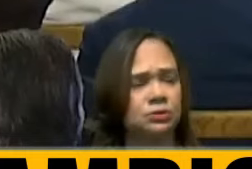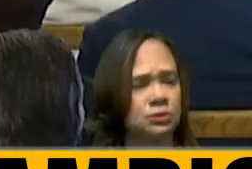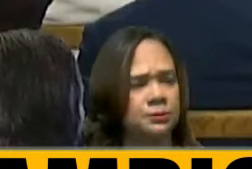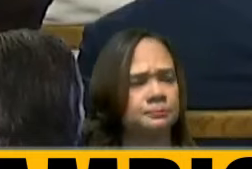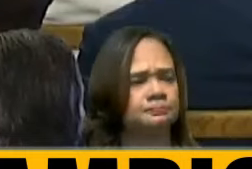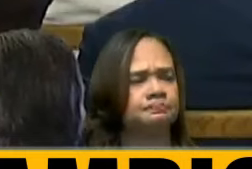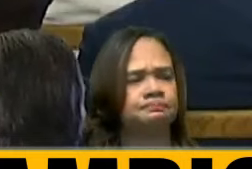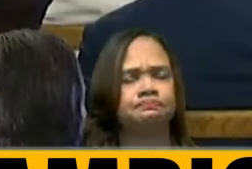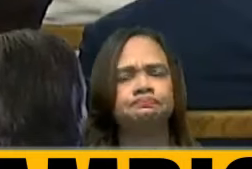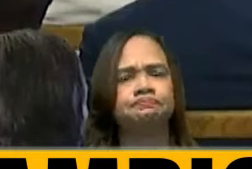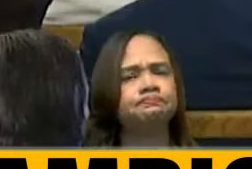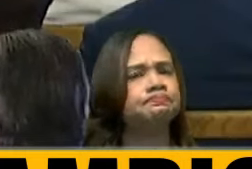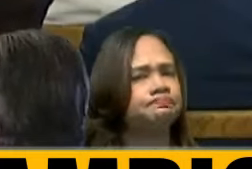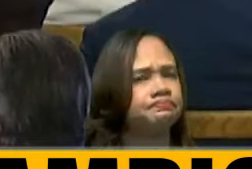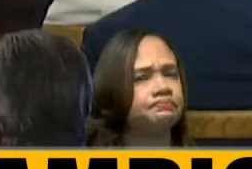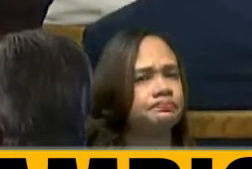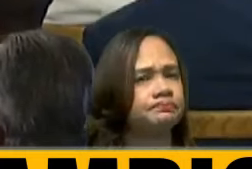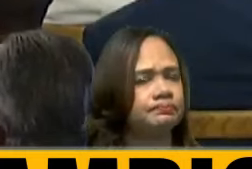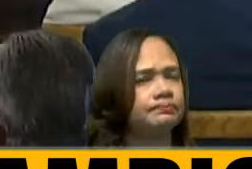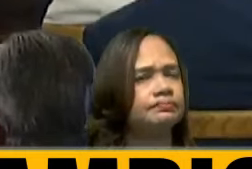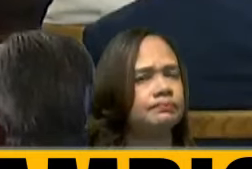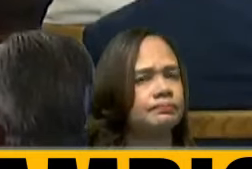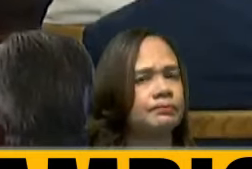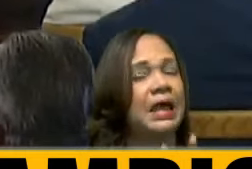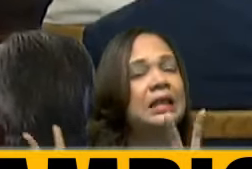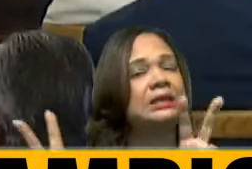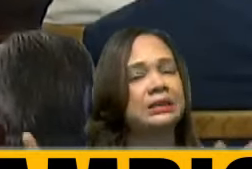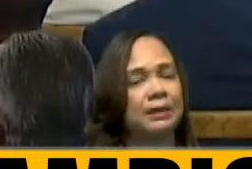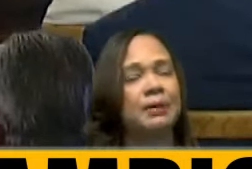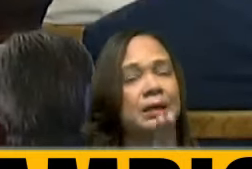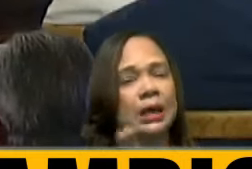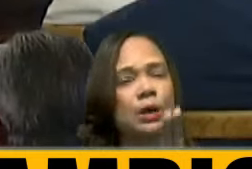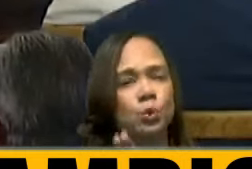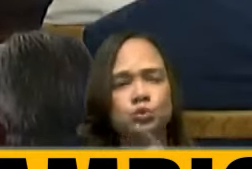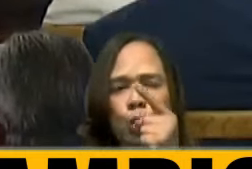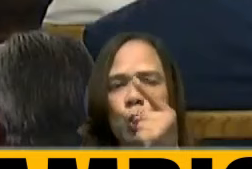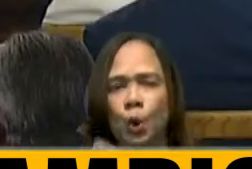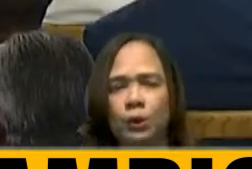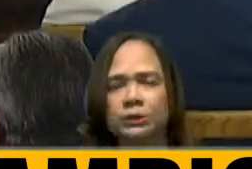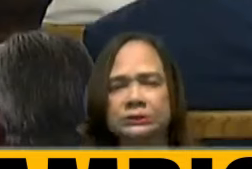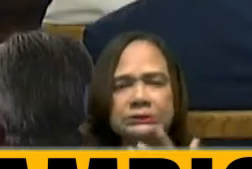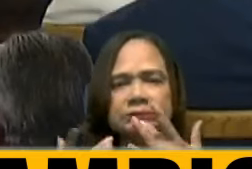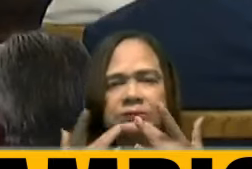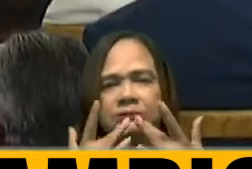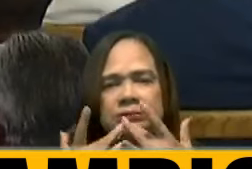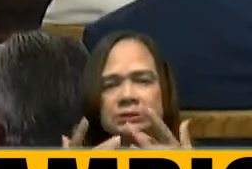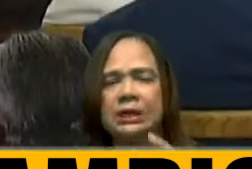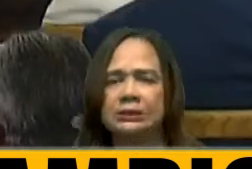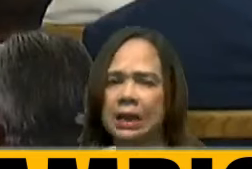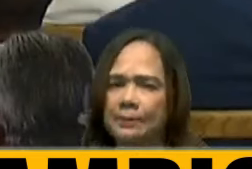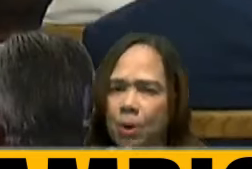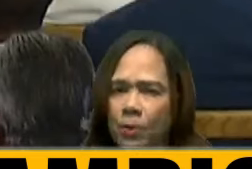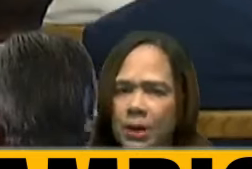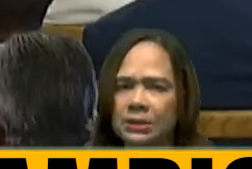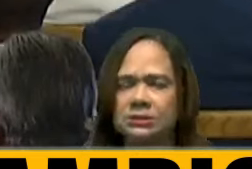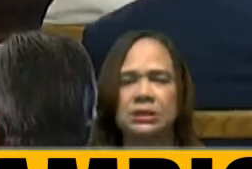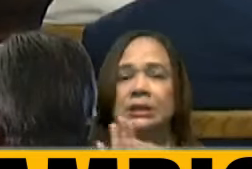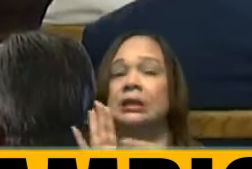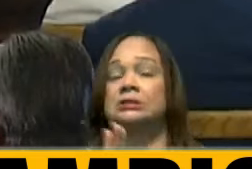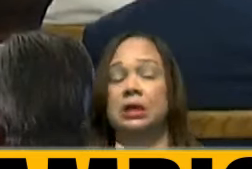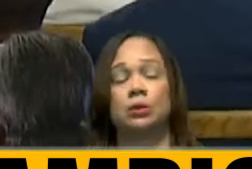eh con eh el el tema de la ización del uso de la publicidad Estatal